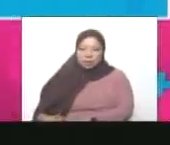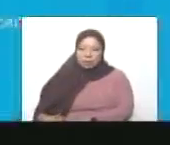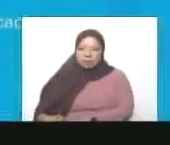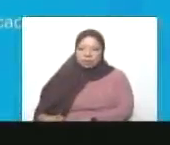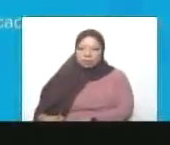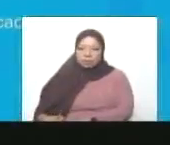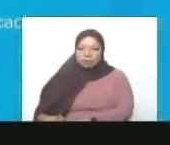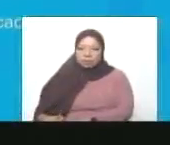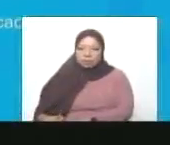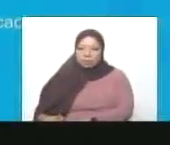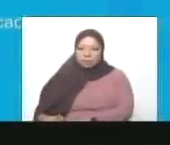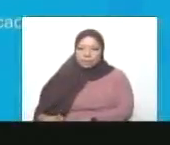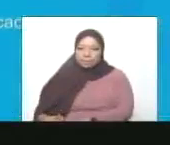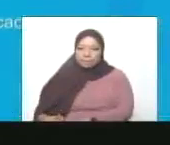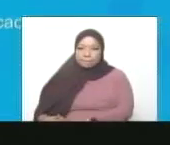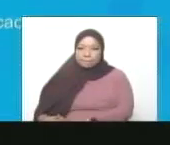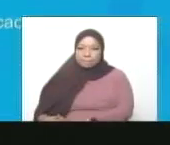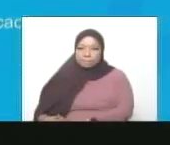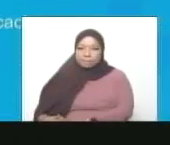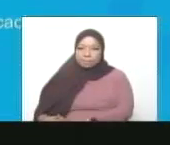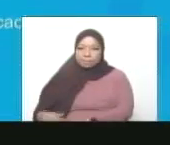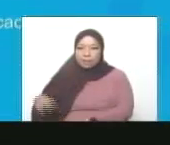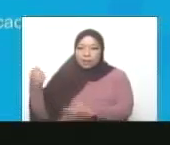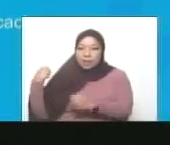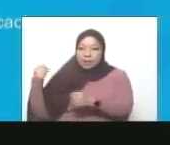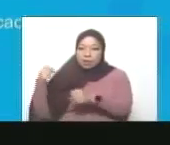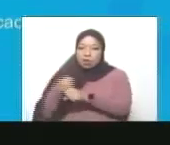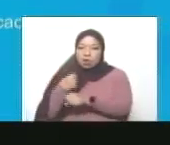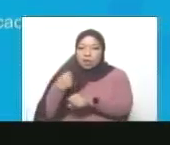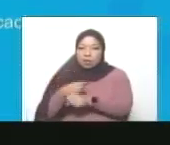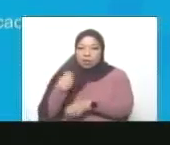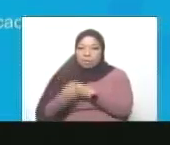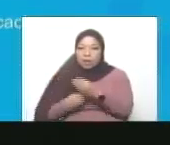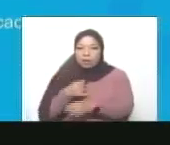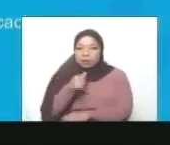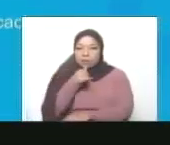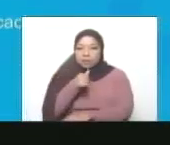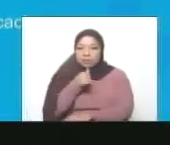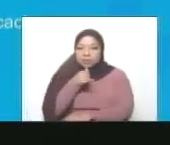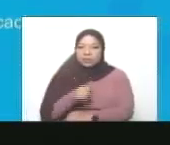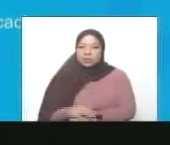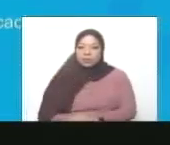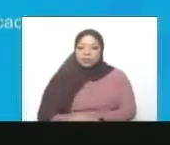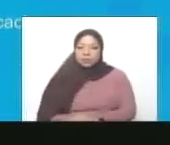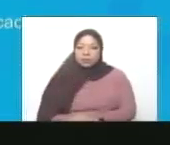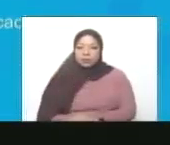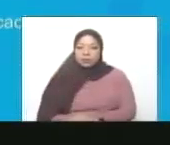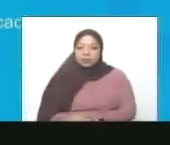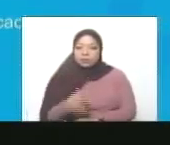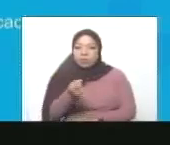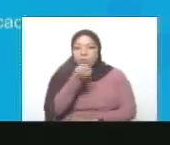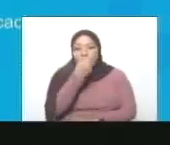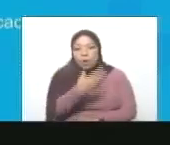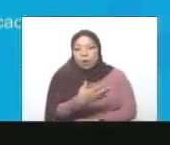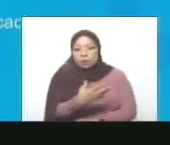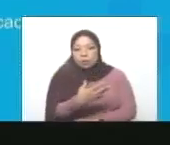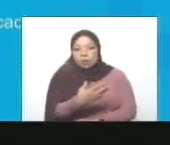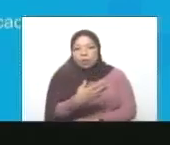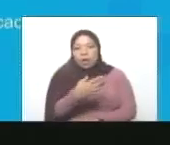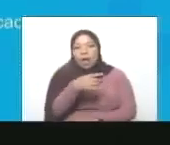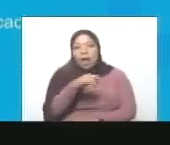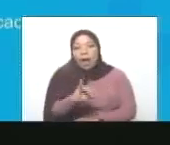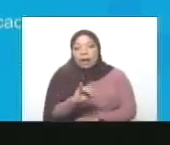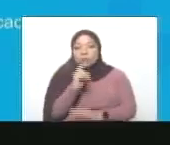bueno, que se siguieran aplicando el tema de las bricomiles en nuestras escuelas. Ya tocamos una y